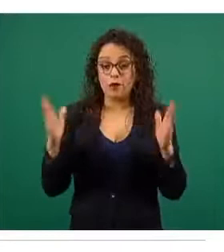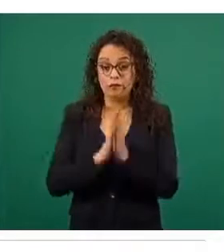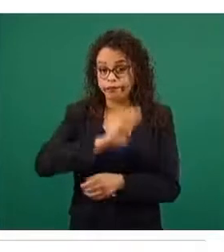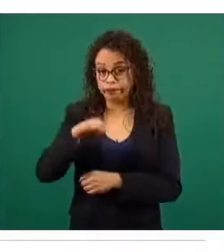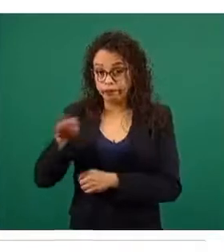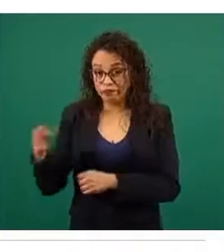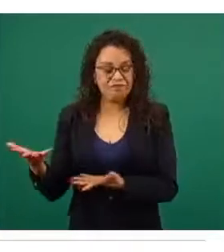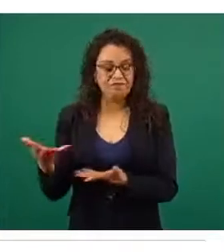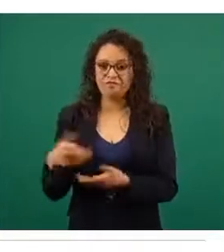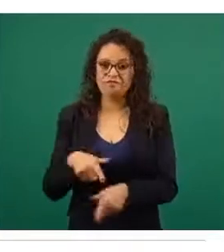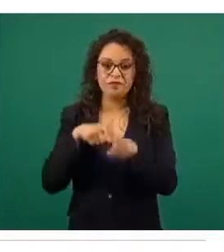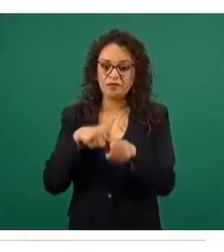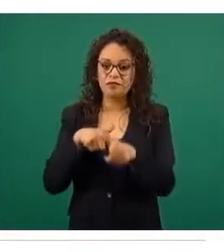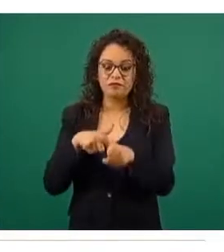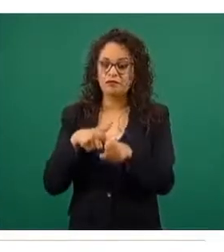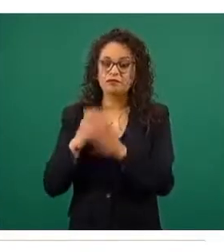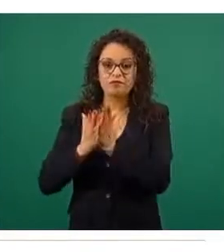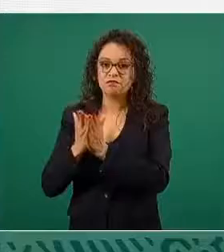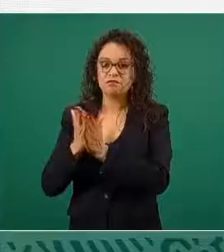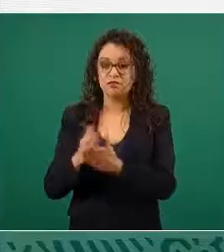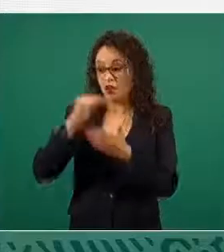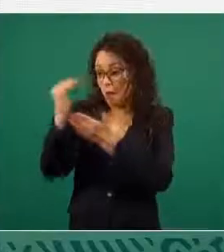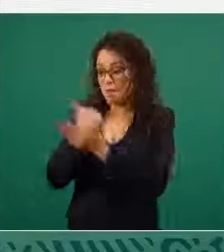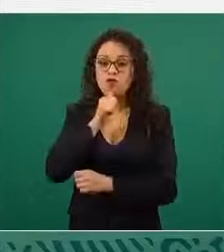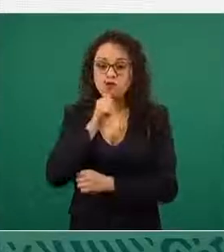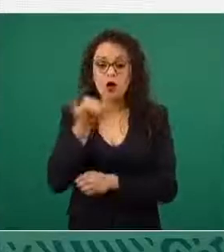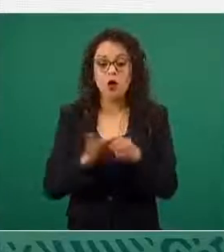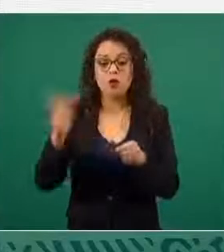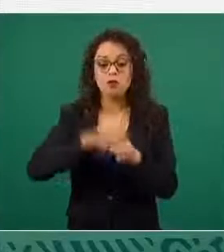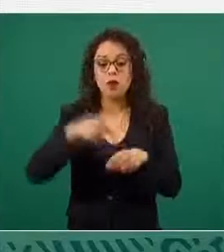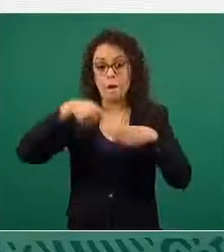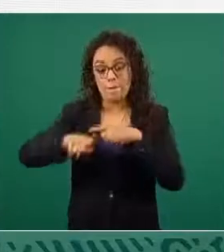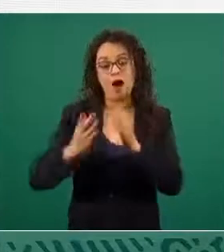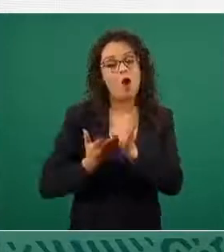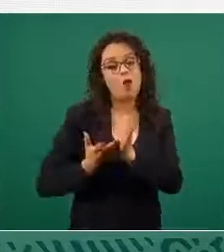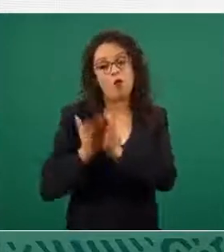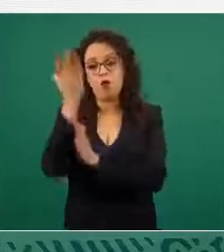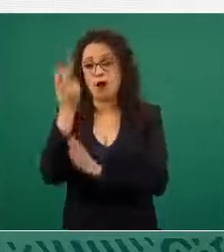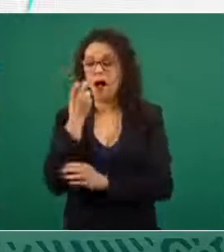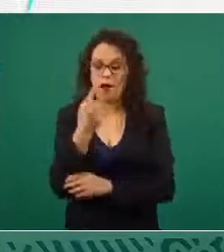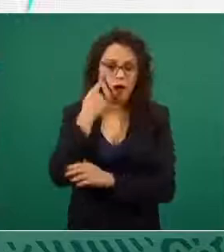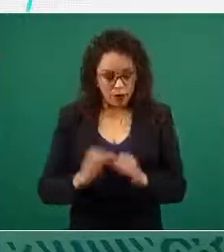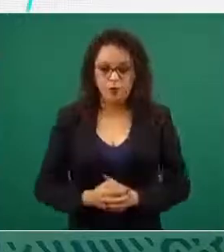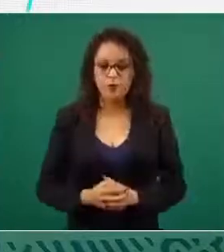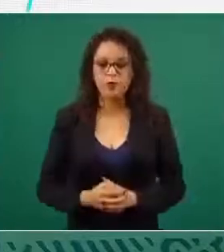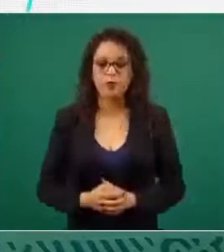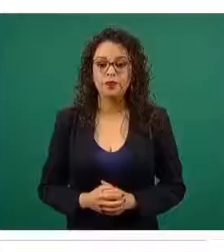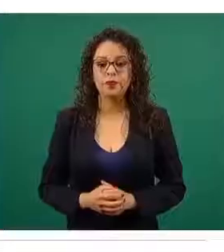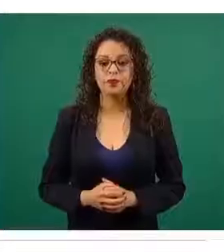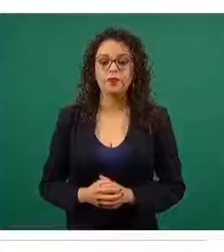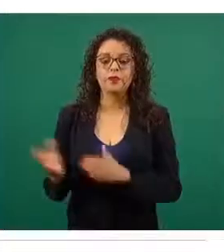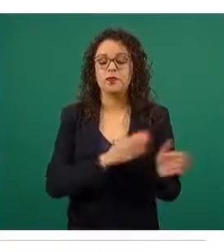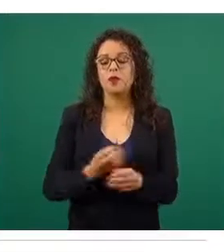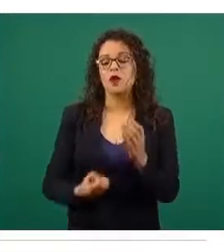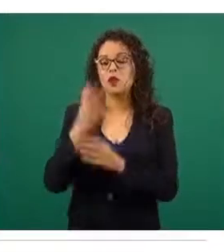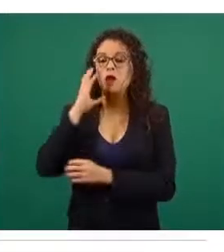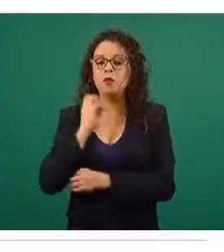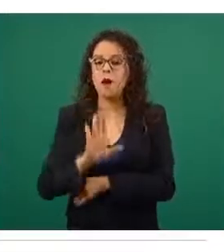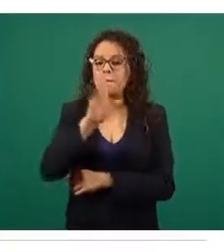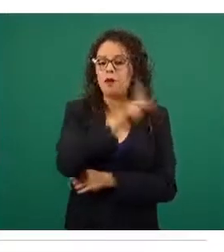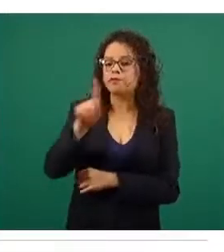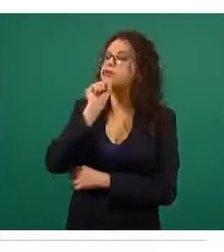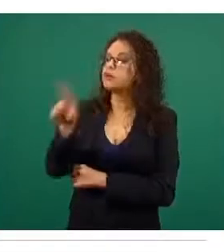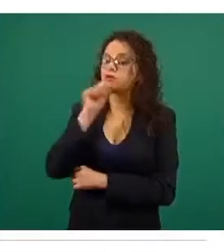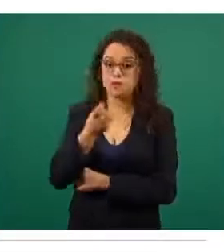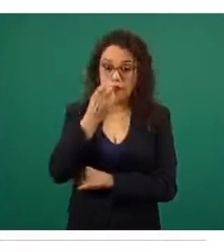un cambio sostenido en la reducción de la última semana. La siguiente, y las hospitalizaciones empiezan a ir a la alza. Entonces hay que tener precaución ahí. La siguiente, Nuevo León, semejante a Jalisco y también por